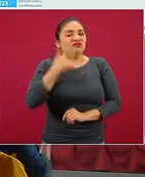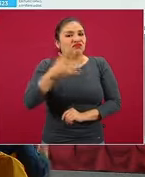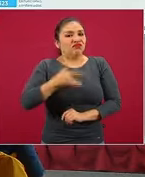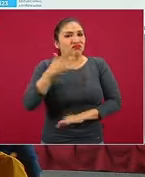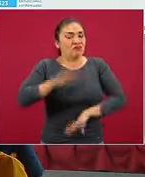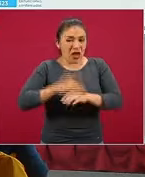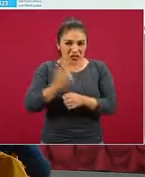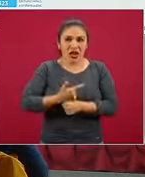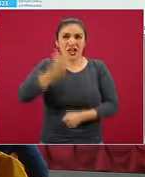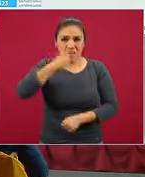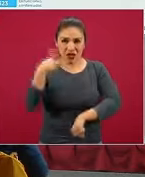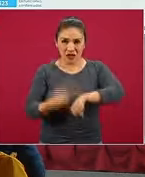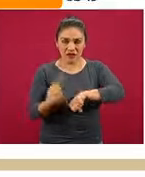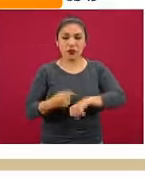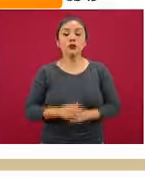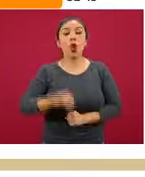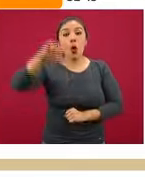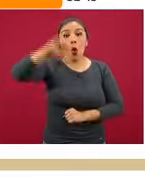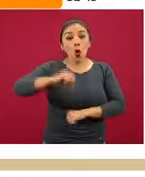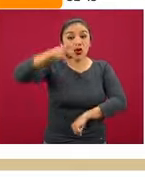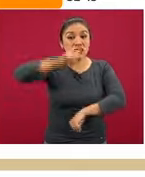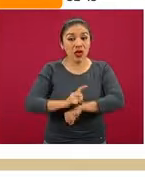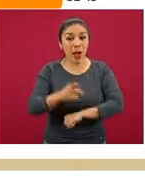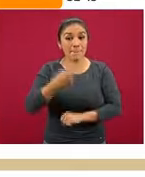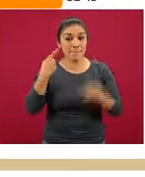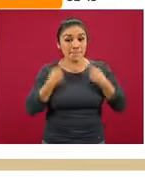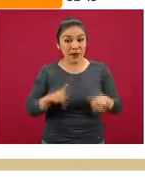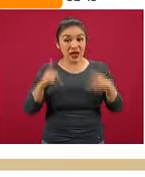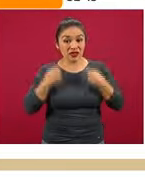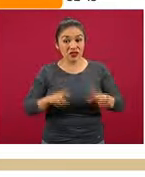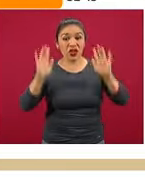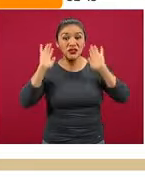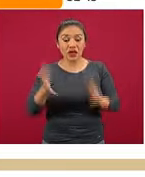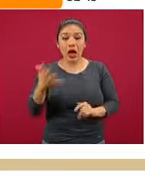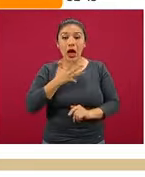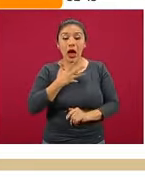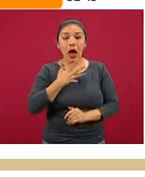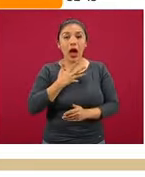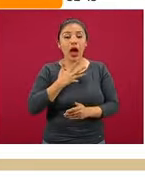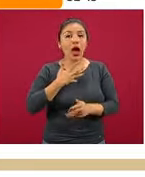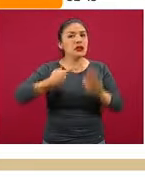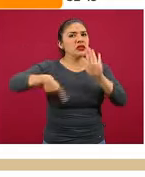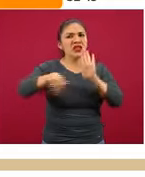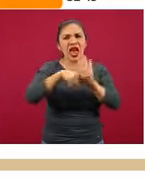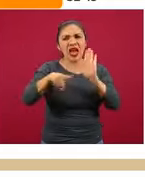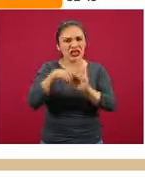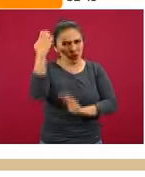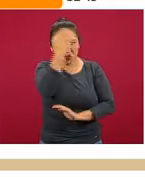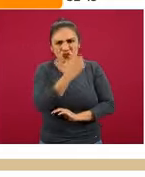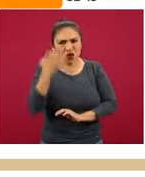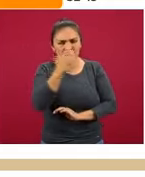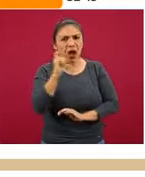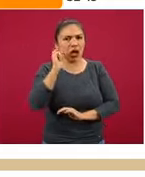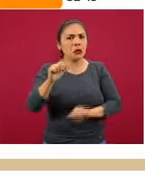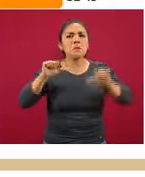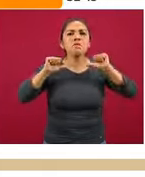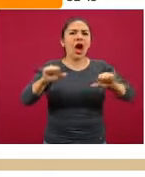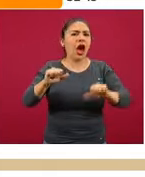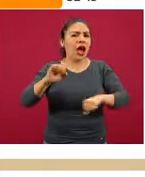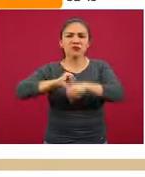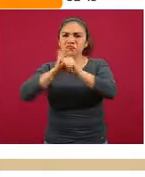de gravedad. Para el día de hoy, las personas que ya salieron son negativas a su prueba, por lo tanto son casos